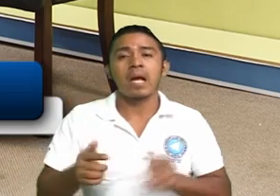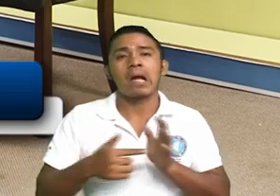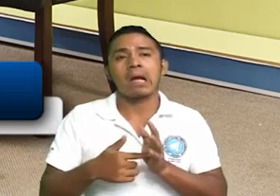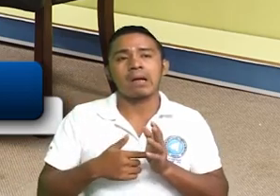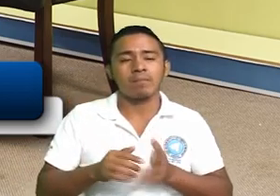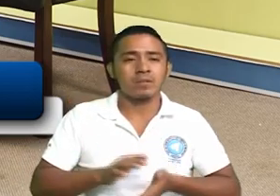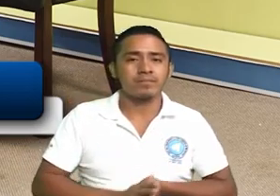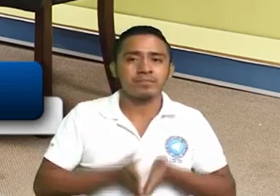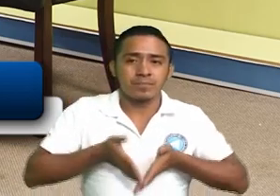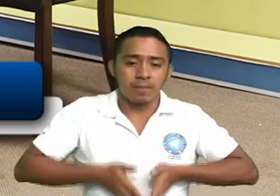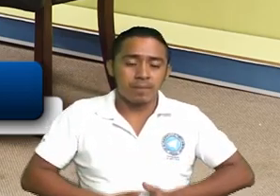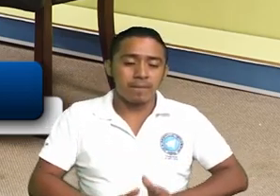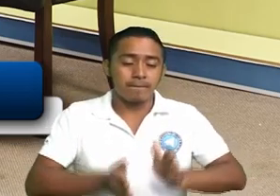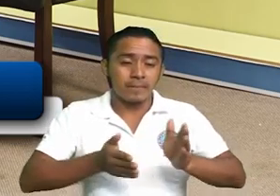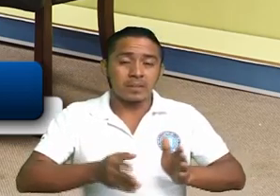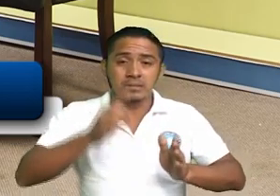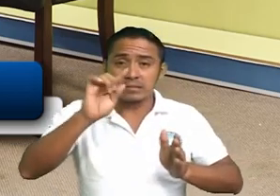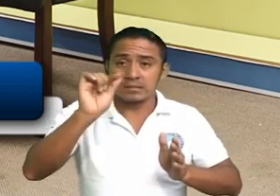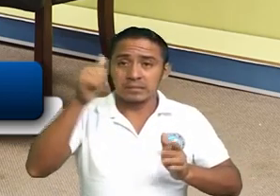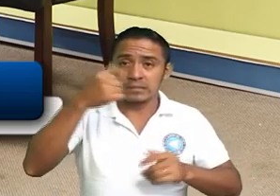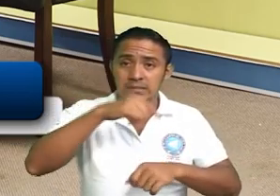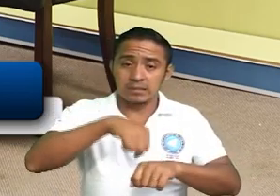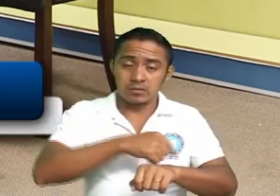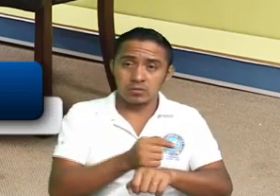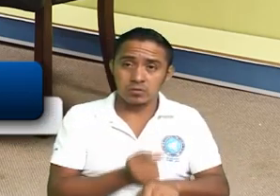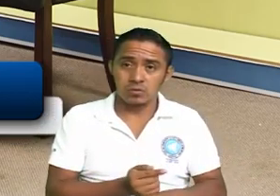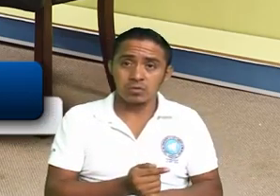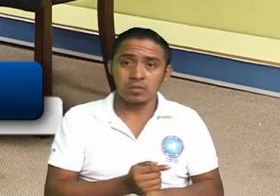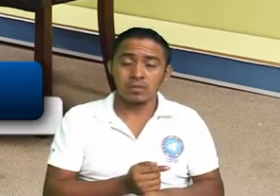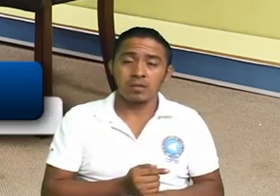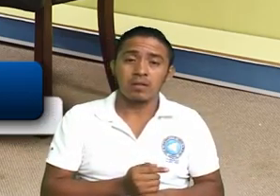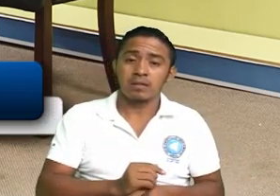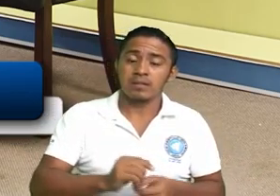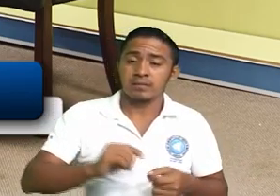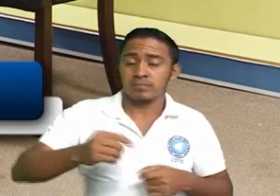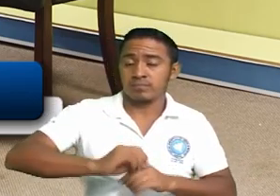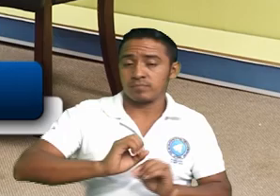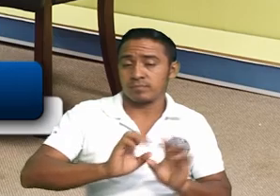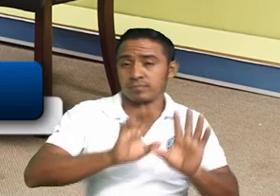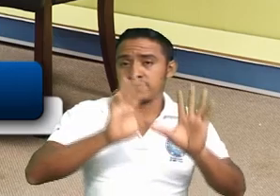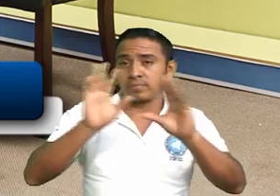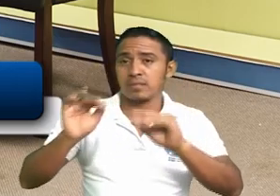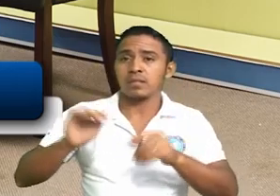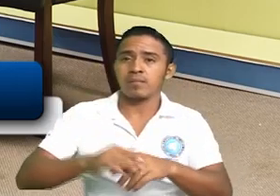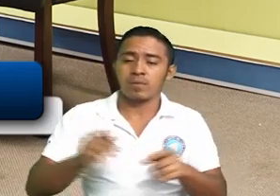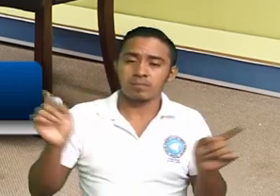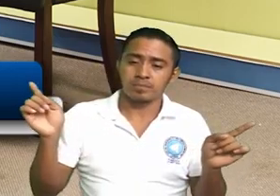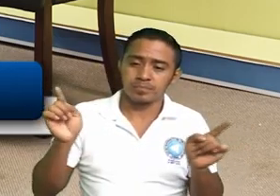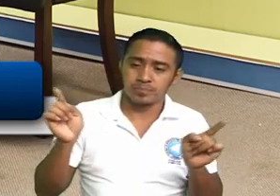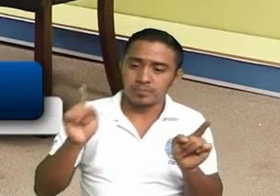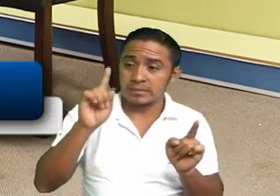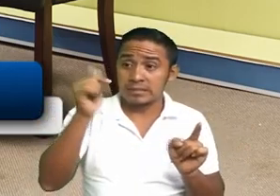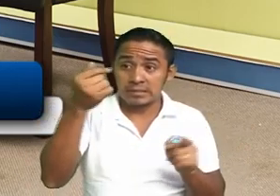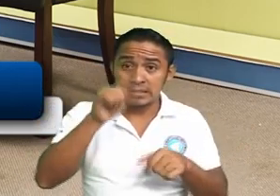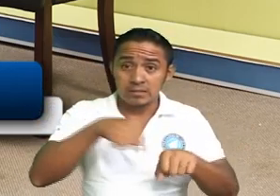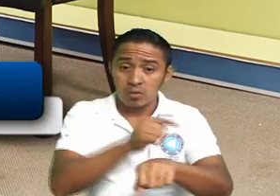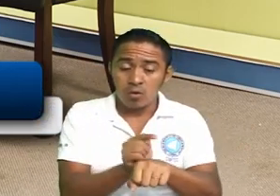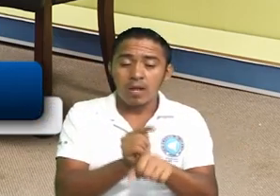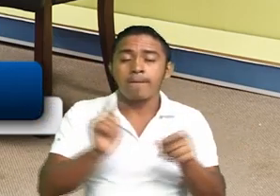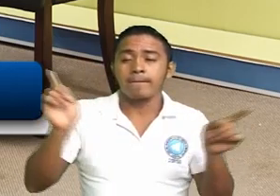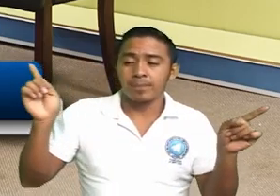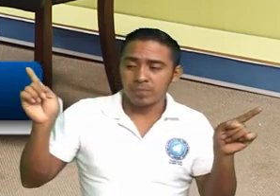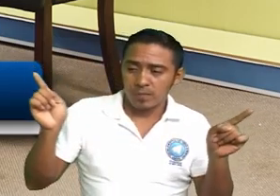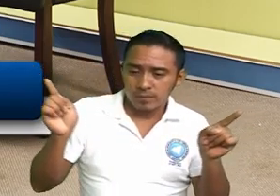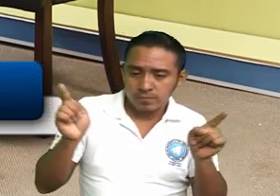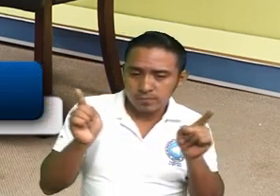haya personas hablando durante él está en su sueño. Y lo otro es la inversión del ciclo vigilia-sueño, que le llamamos nosotros